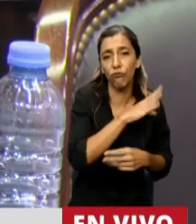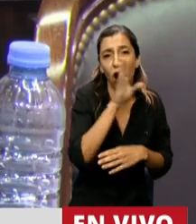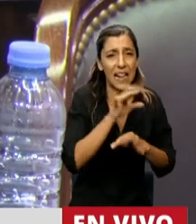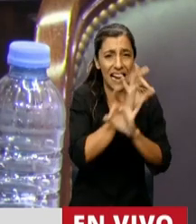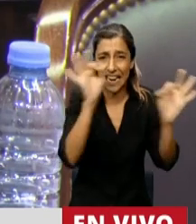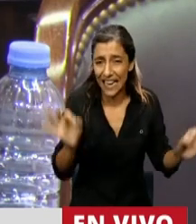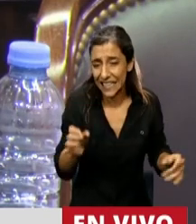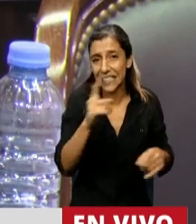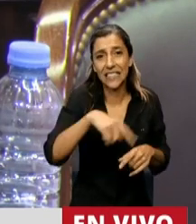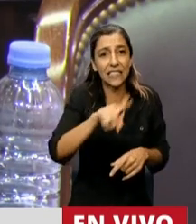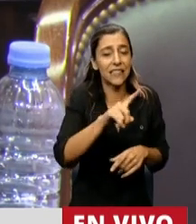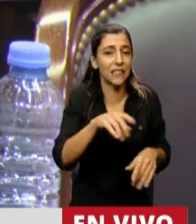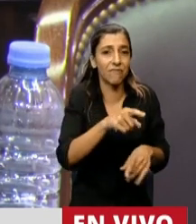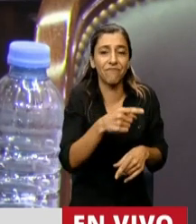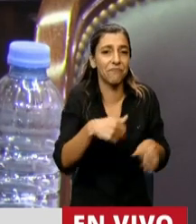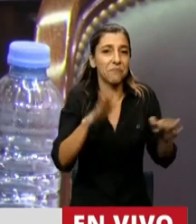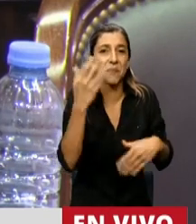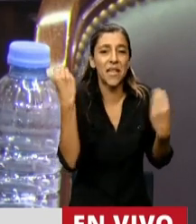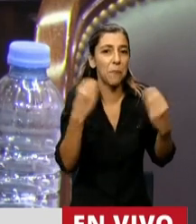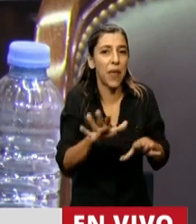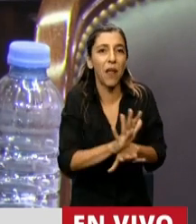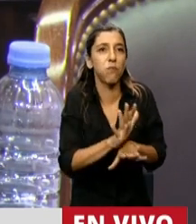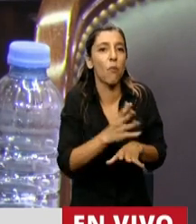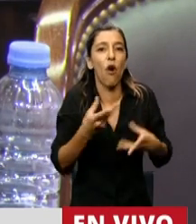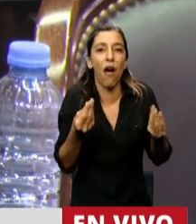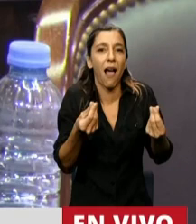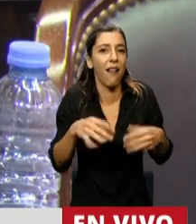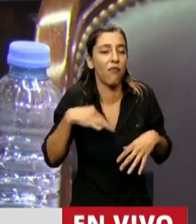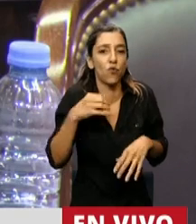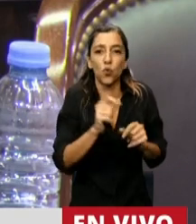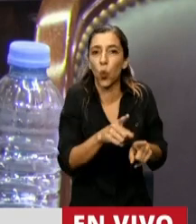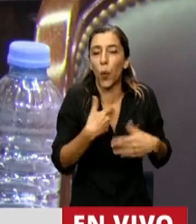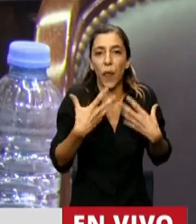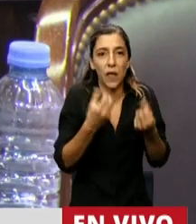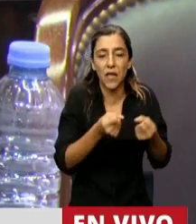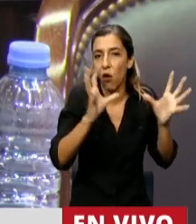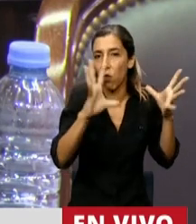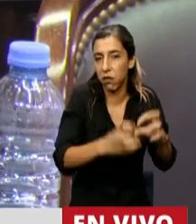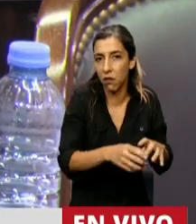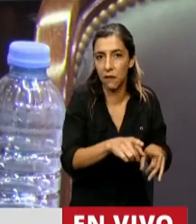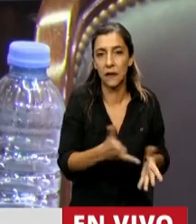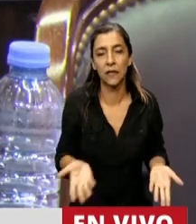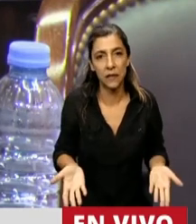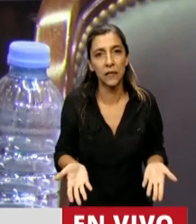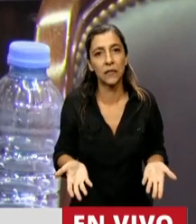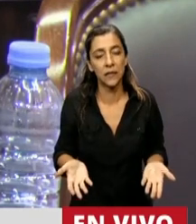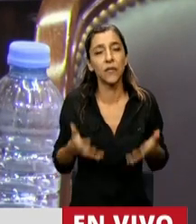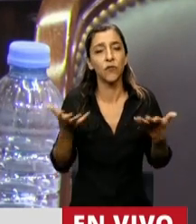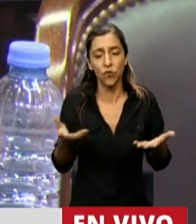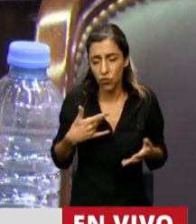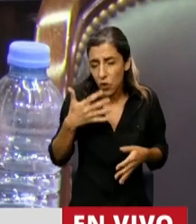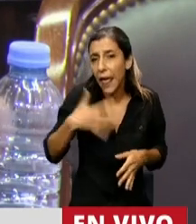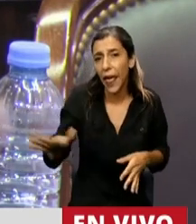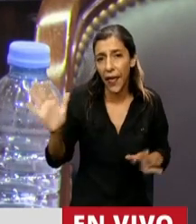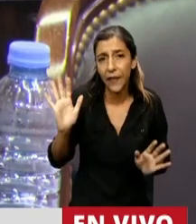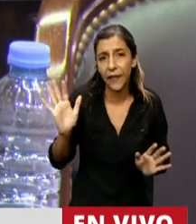hizo perder mucho de su bienestar y su salud. Por supuesto que todo esto es entendible dentro